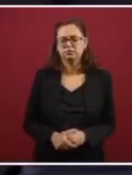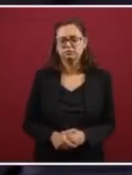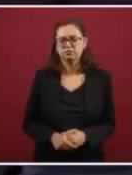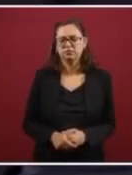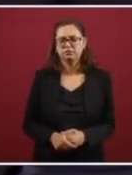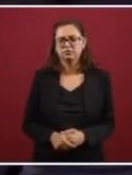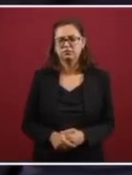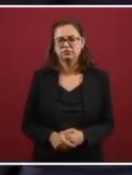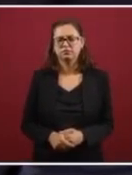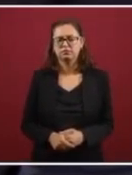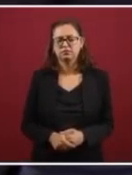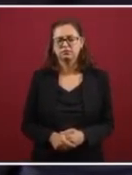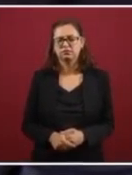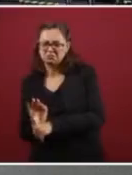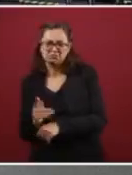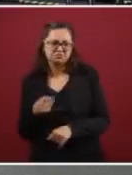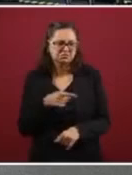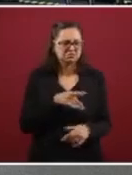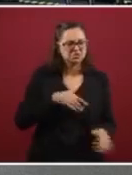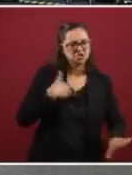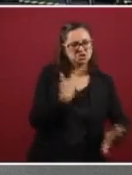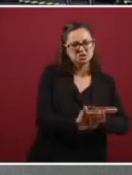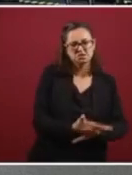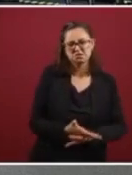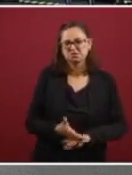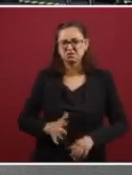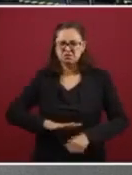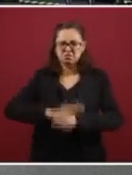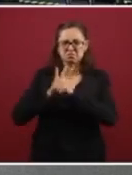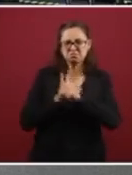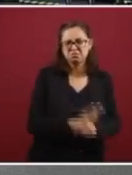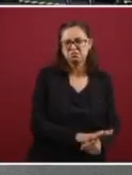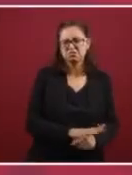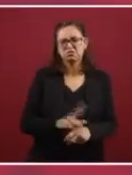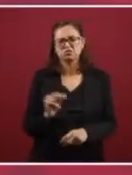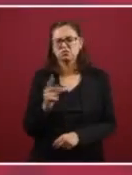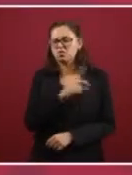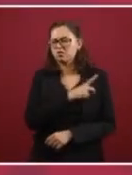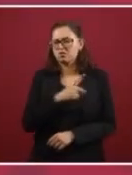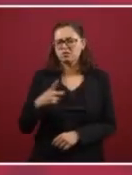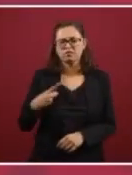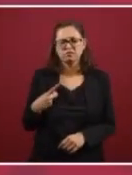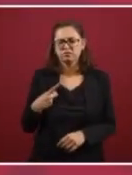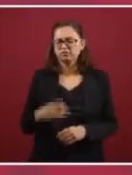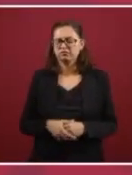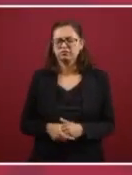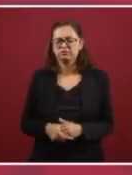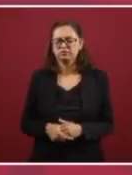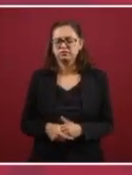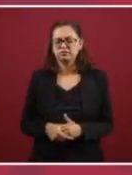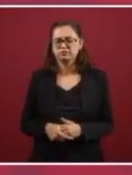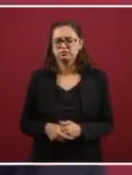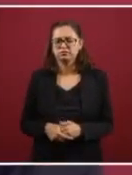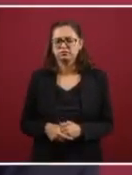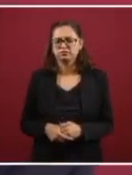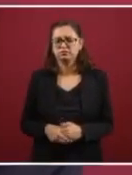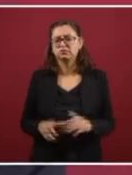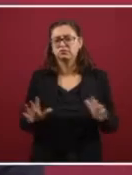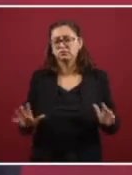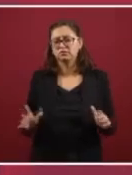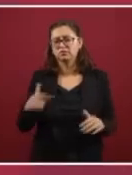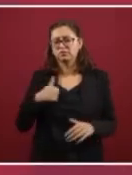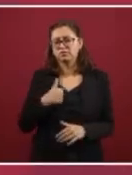para vengarse del empresario Carlos Ahumada, quien en 2003 participó en la difusión de los llamados videoescándalos. Digo